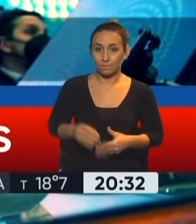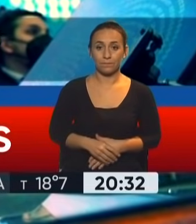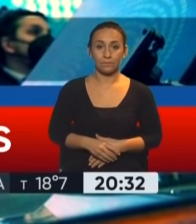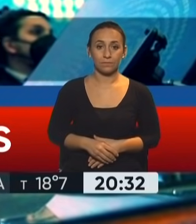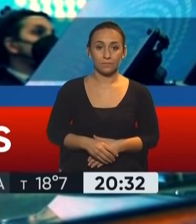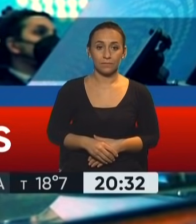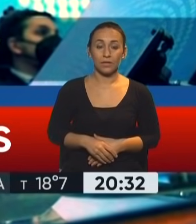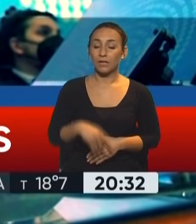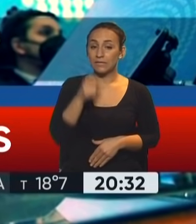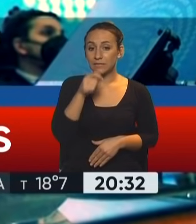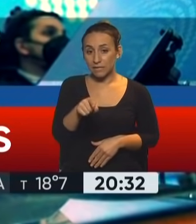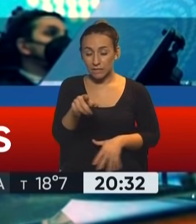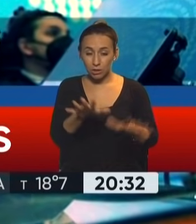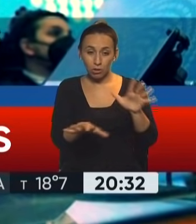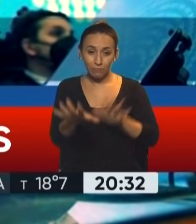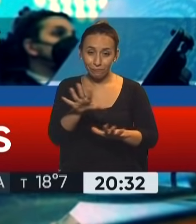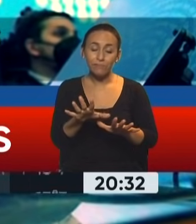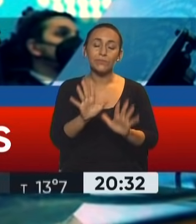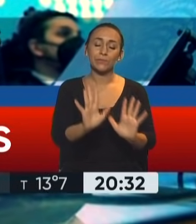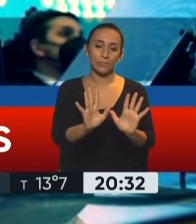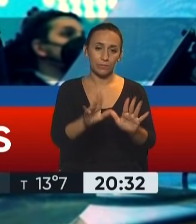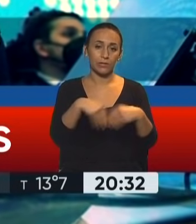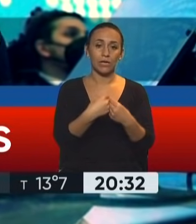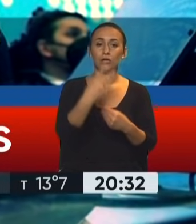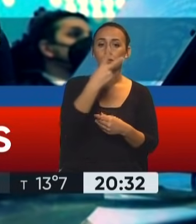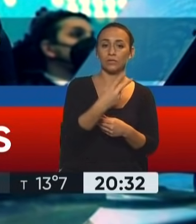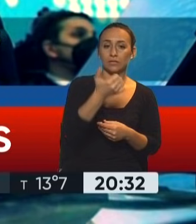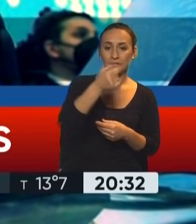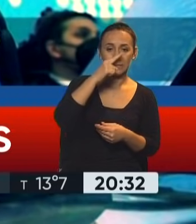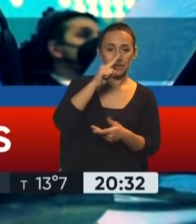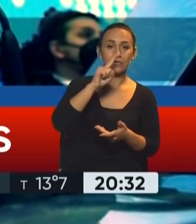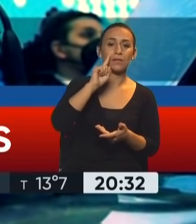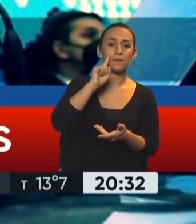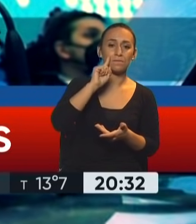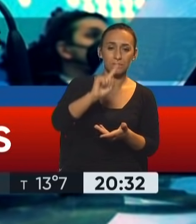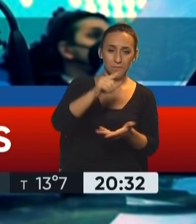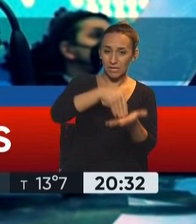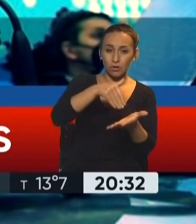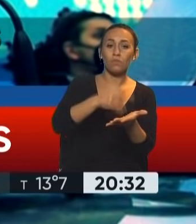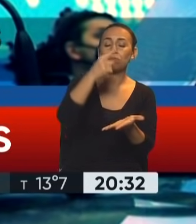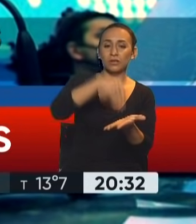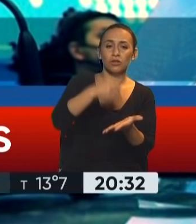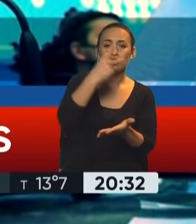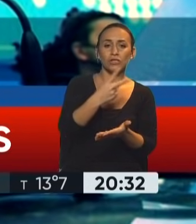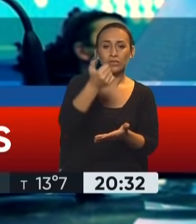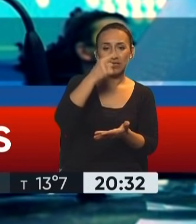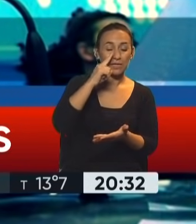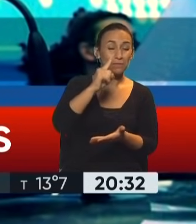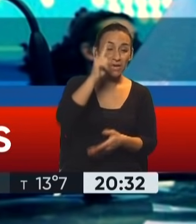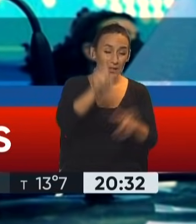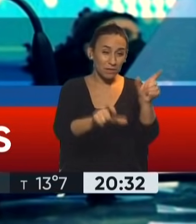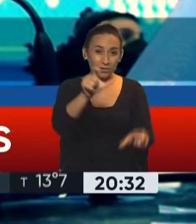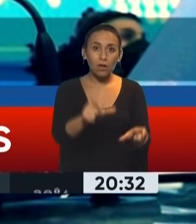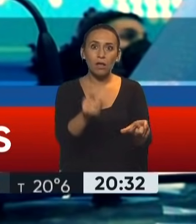Esto le permite a 1.267.000 trabajadores más, que estaban incluidos cuando arrancamos